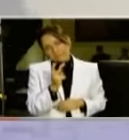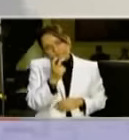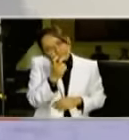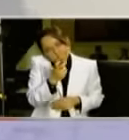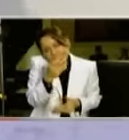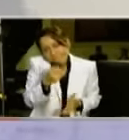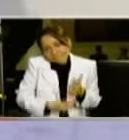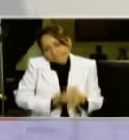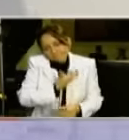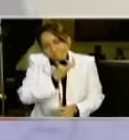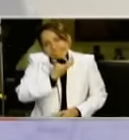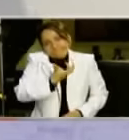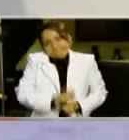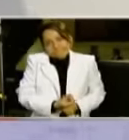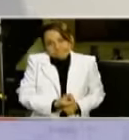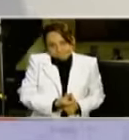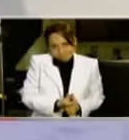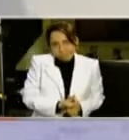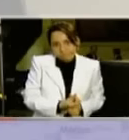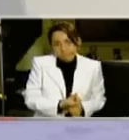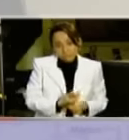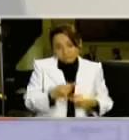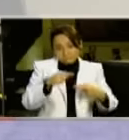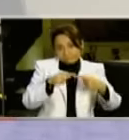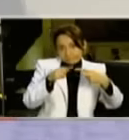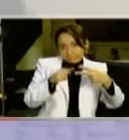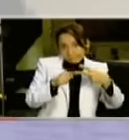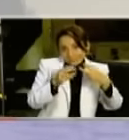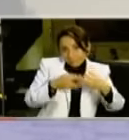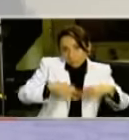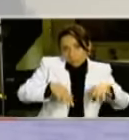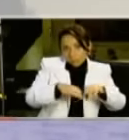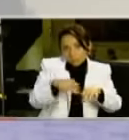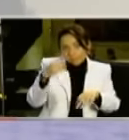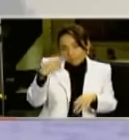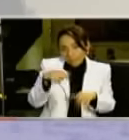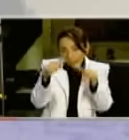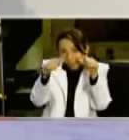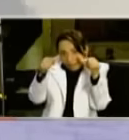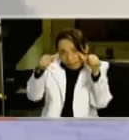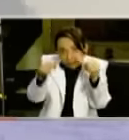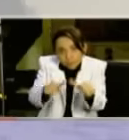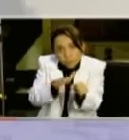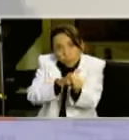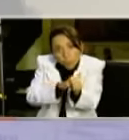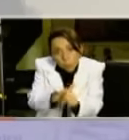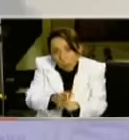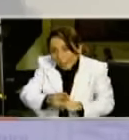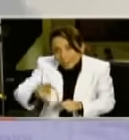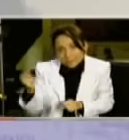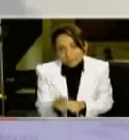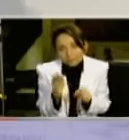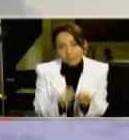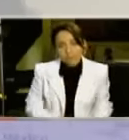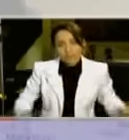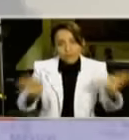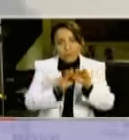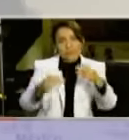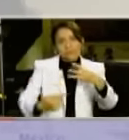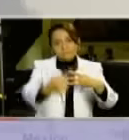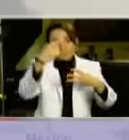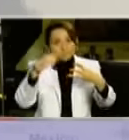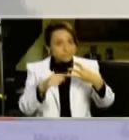nacionalidad que no contemple la satisfacción de sus necesidades fundamentales. Y tercero, tenemos graves problemas